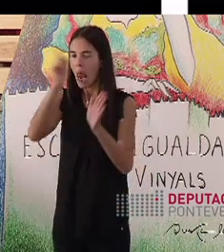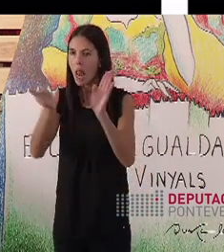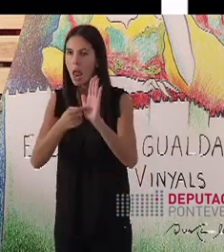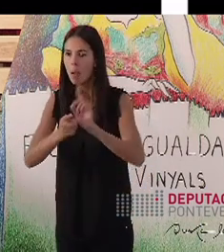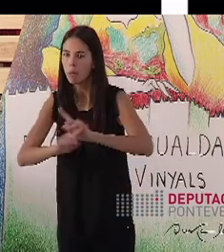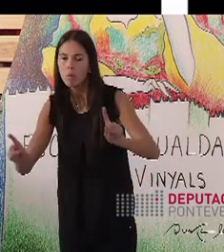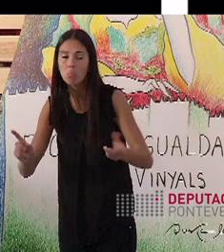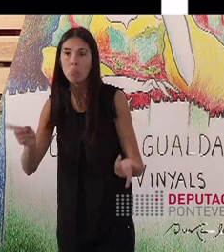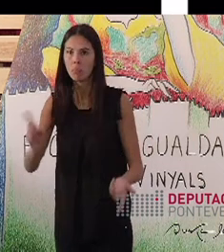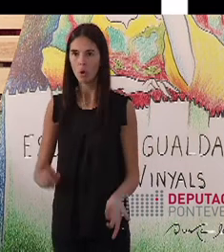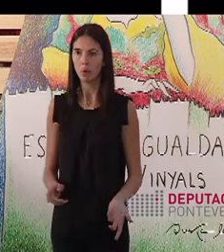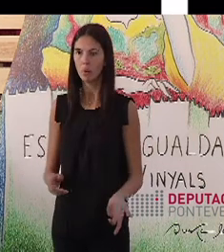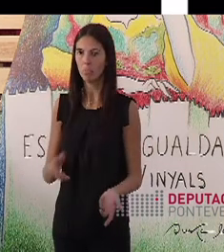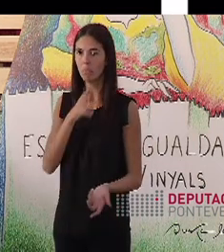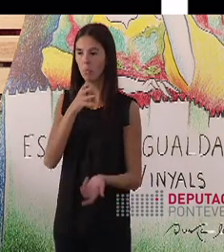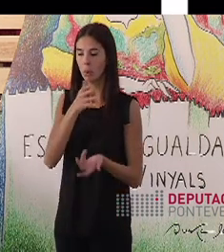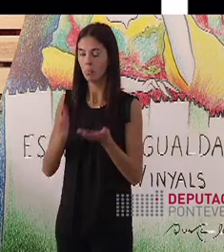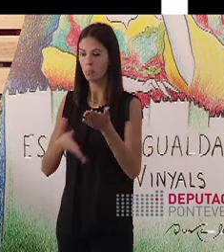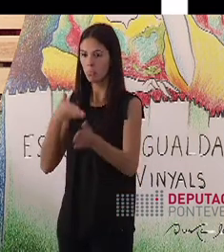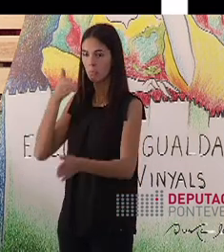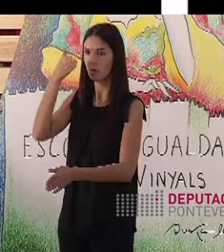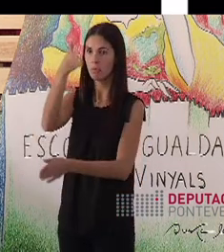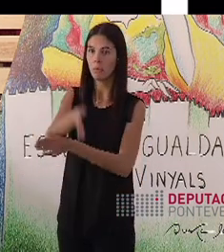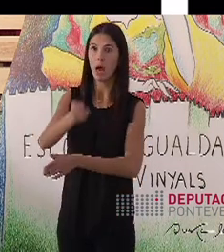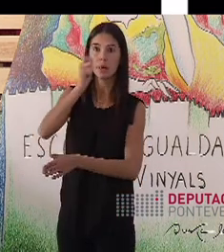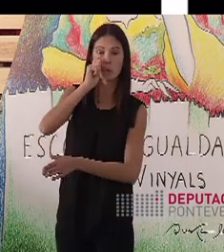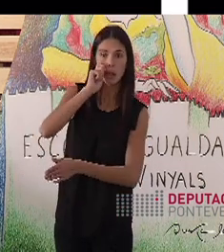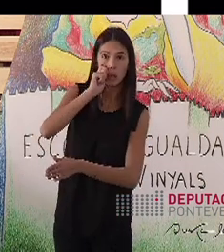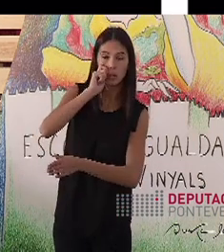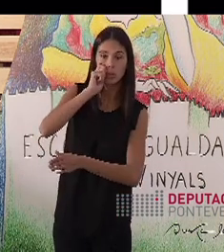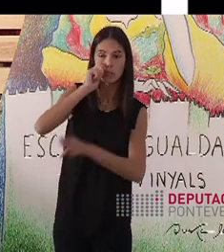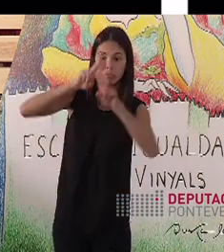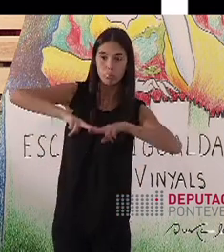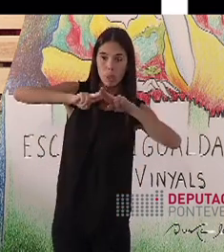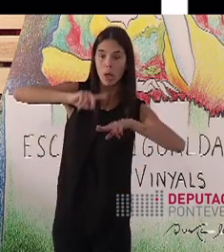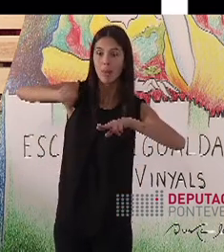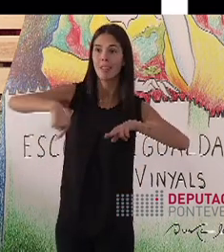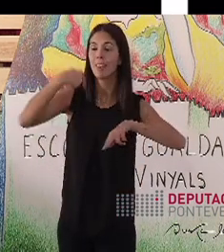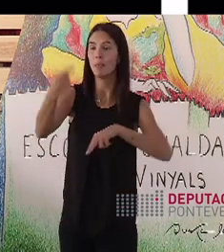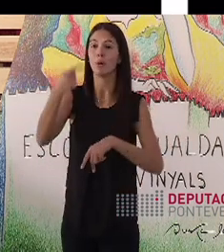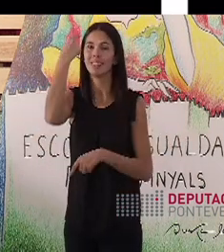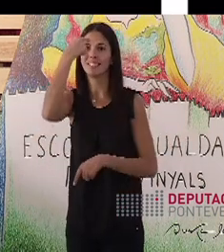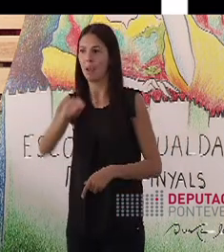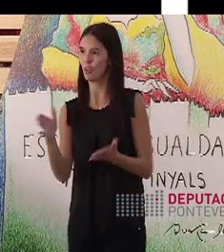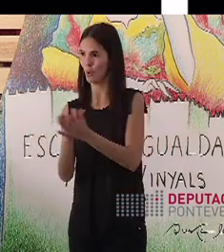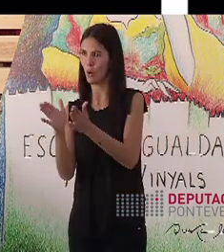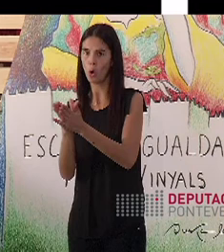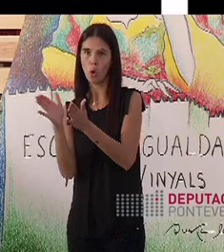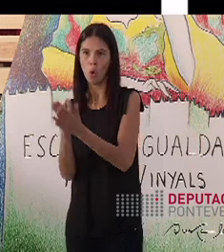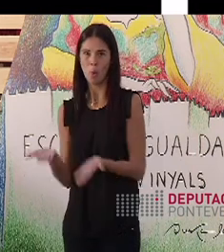pero éticamente non compromete que ti vayas a hacer as inspeccións e despois resulta que sabes que tes compañeros cando